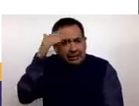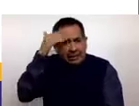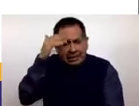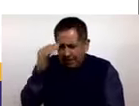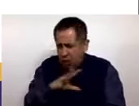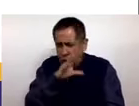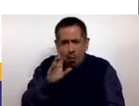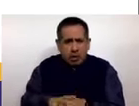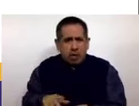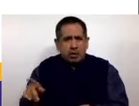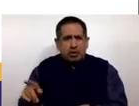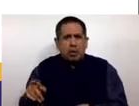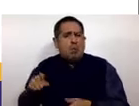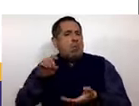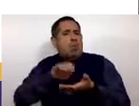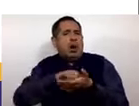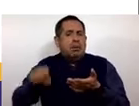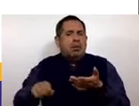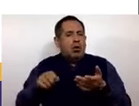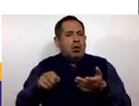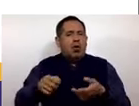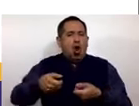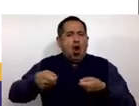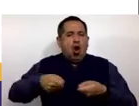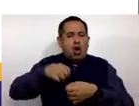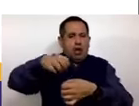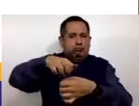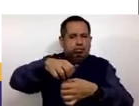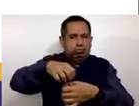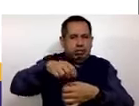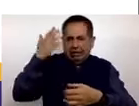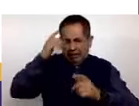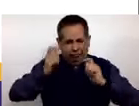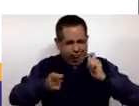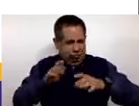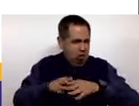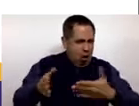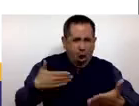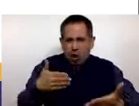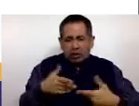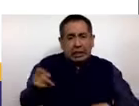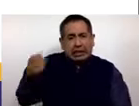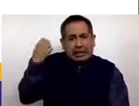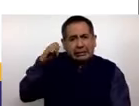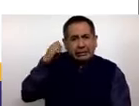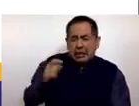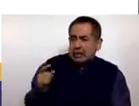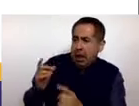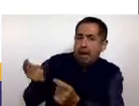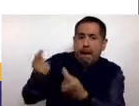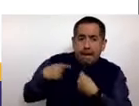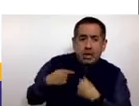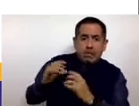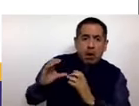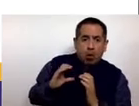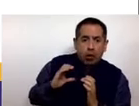de la olla express, que ya a mí me da tanto miedo, ella es experta en olla express. Y a mí me parece muy importante eso, o sea, volver a ver a las